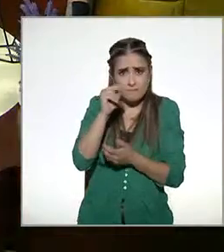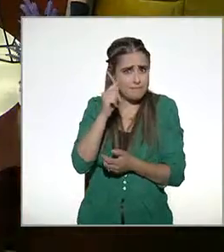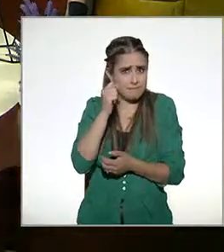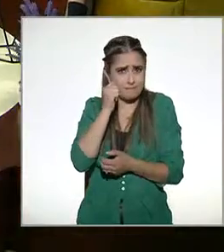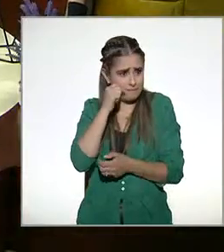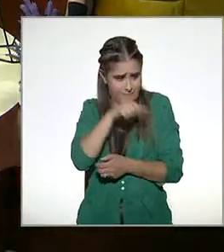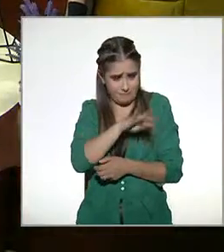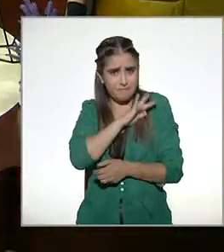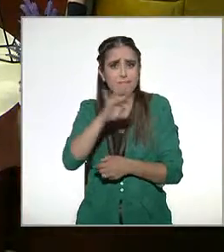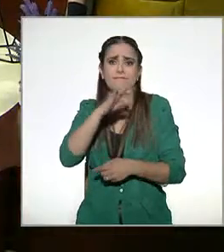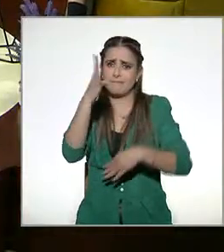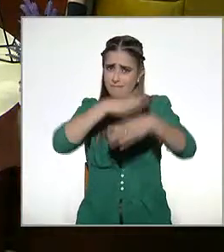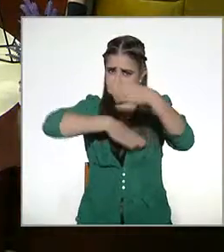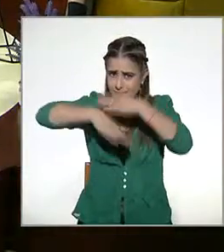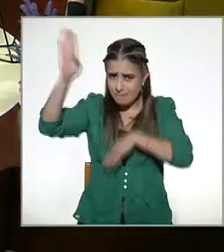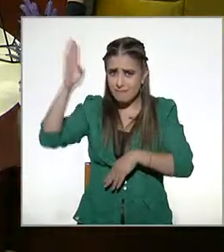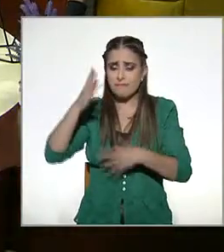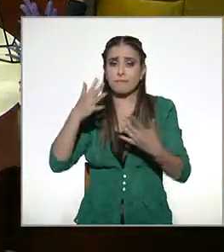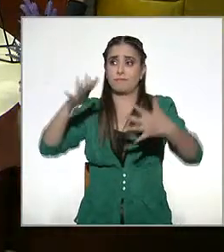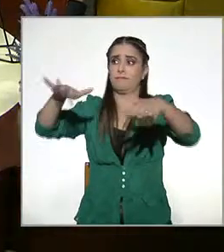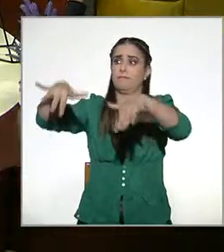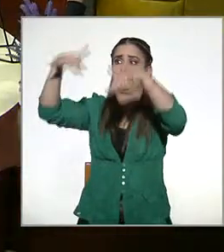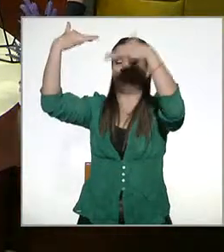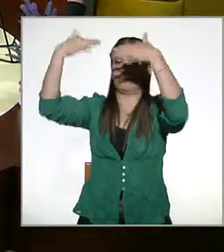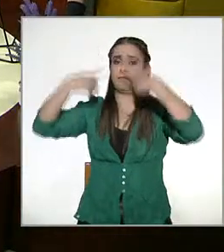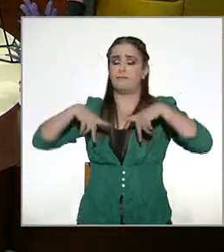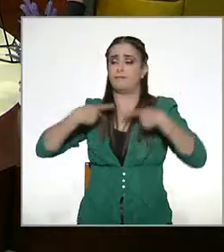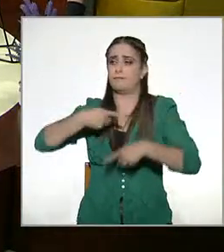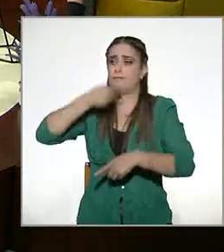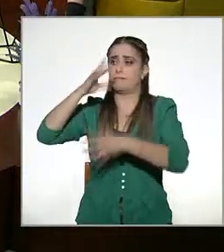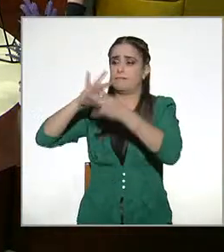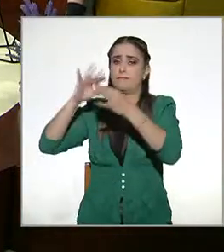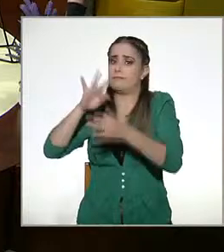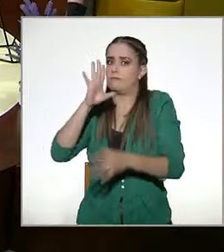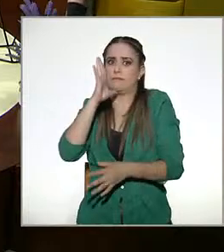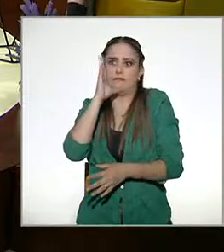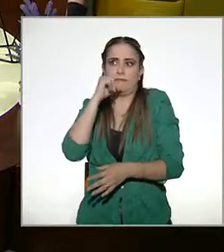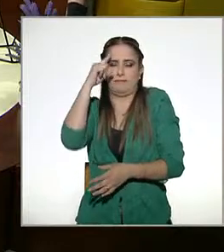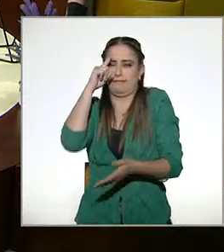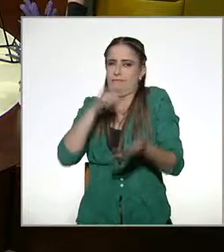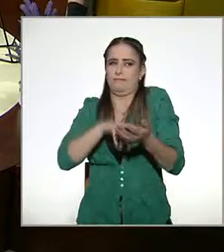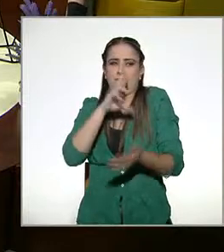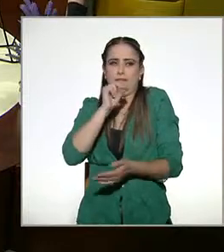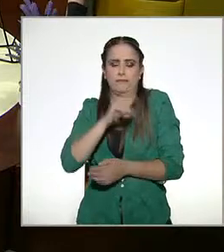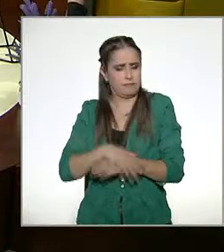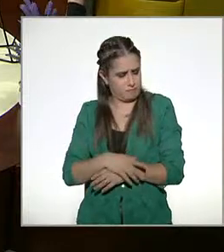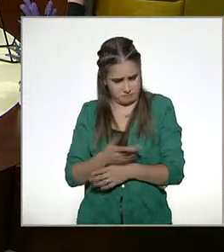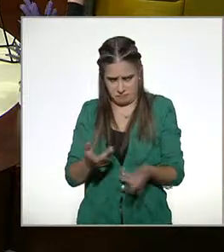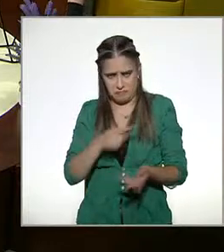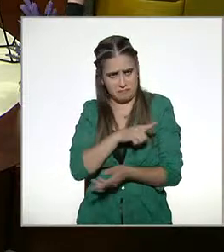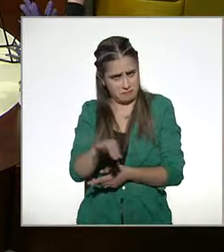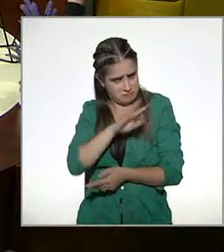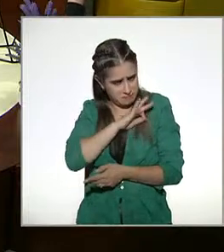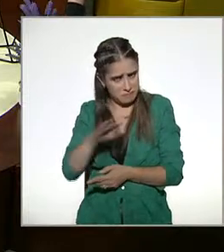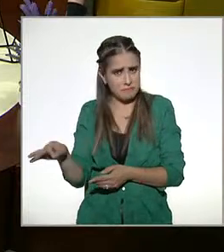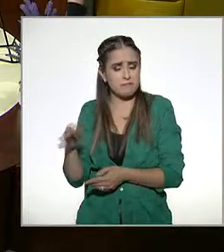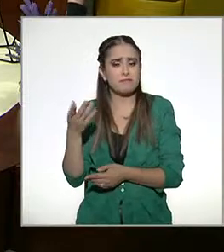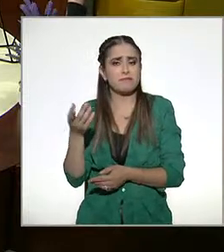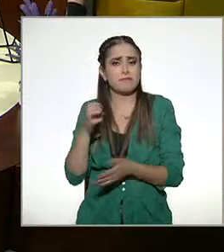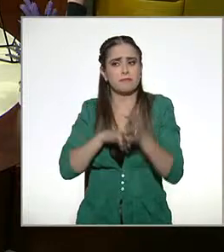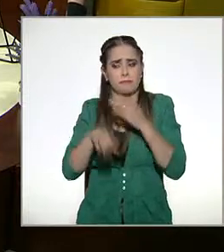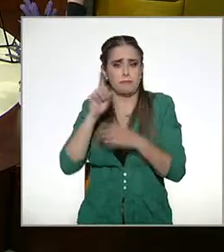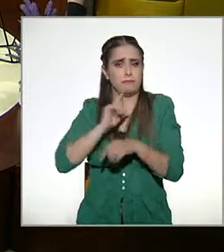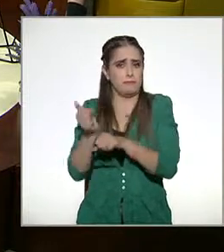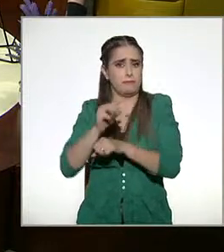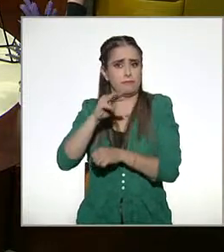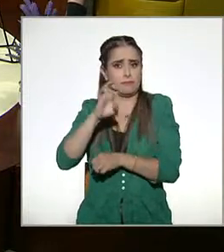exitoso o no poder hablar en público o no poder actuar como en el caso de Meryl Streep o sea uno pudiera pensar que es un sinsentido